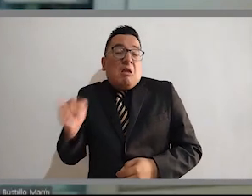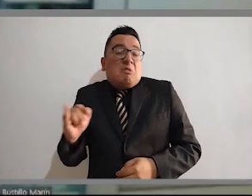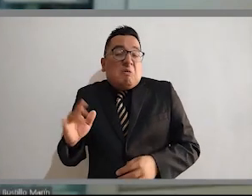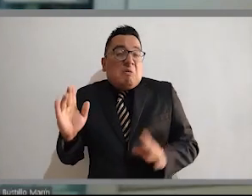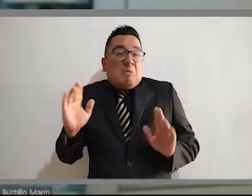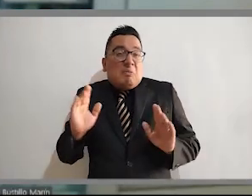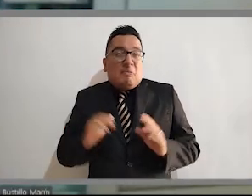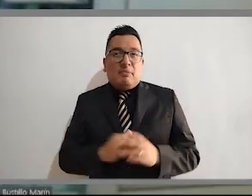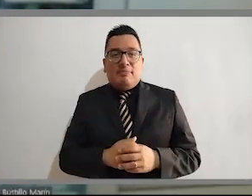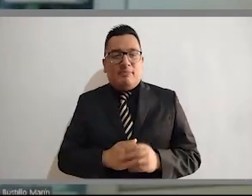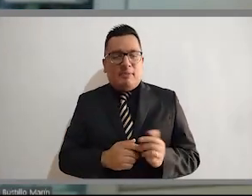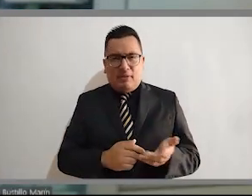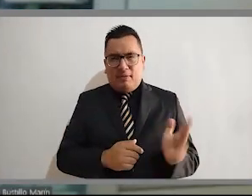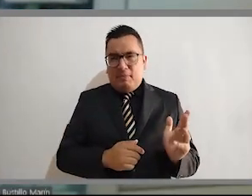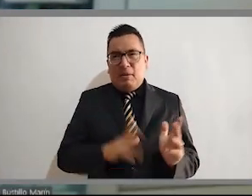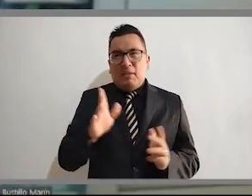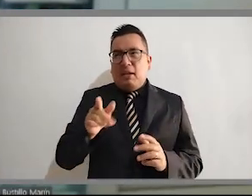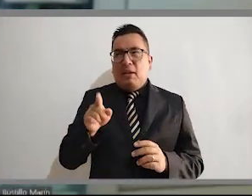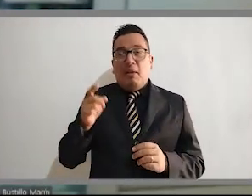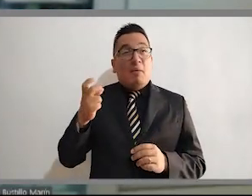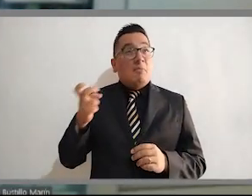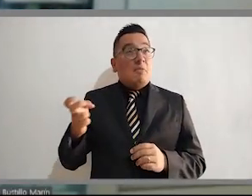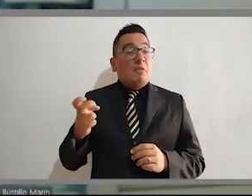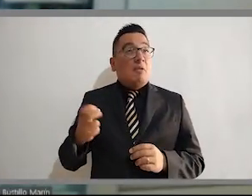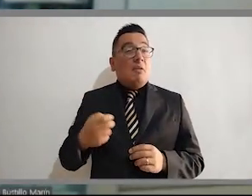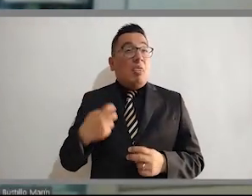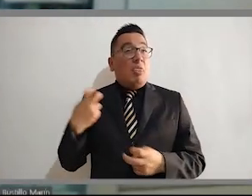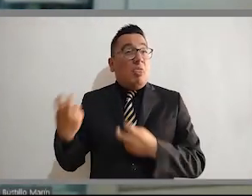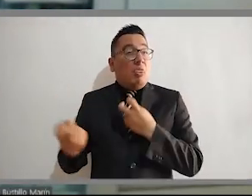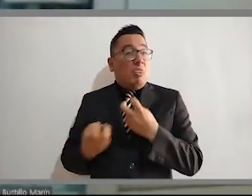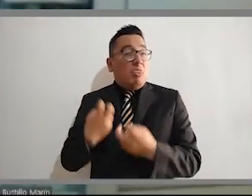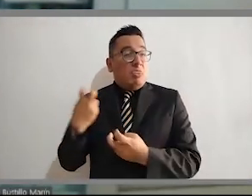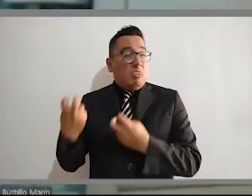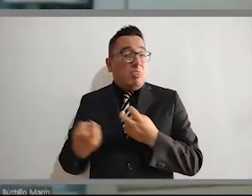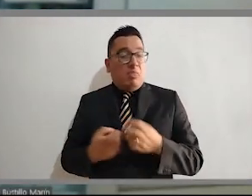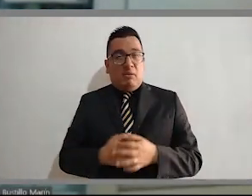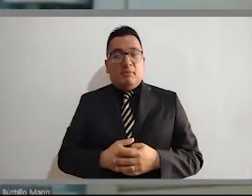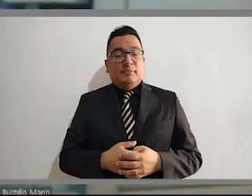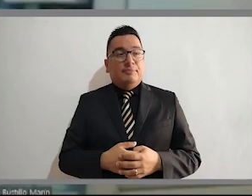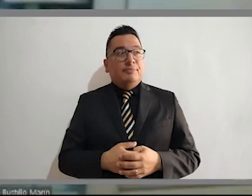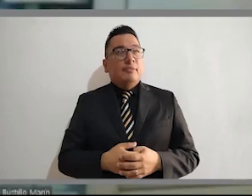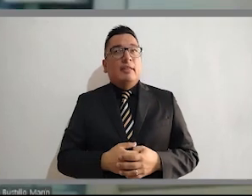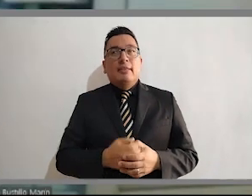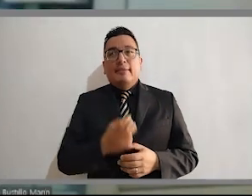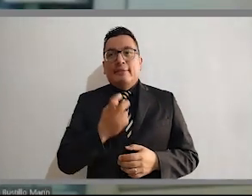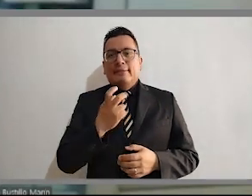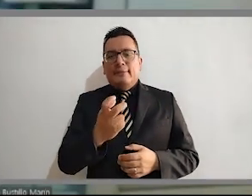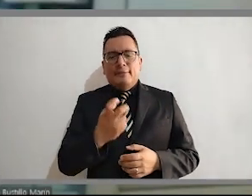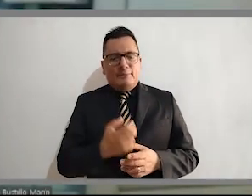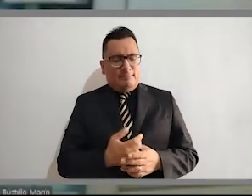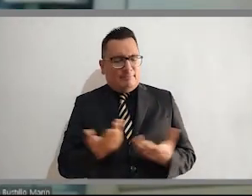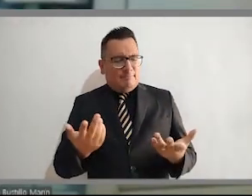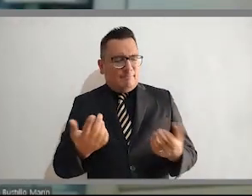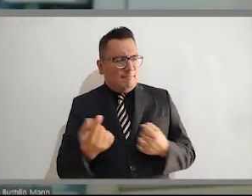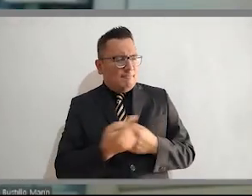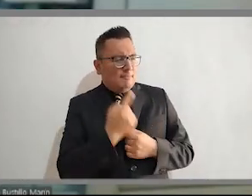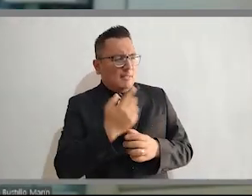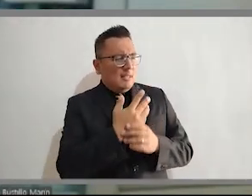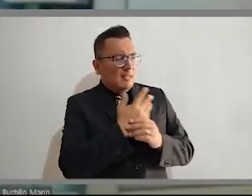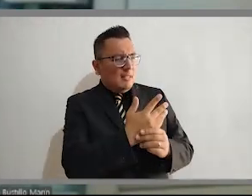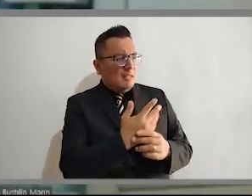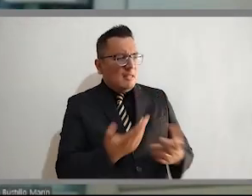que el otro dice de nosotros. Y que eso que dice el otro de nosotros habría que ver en qué